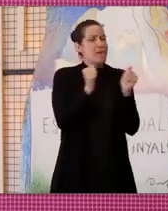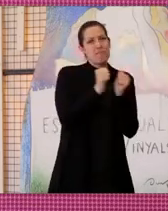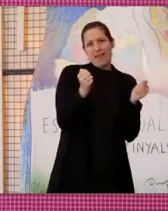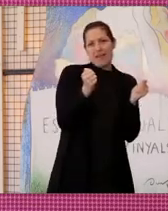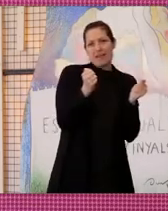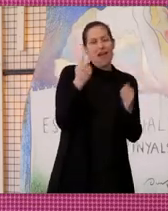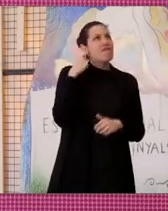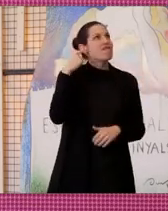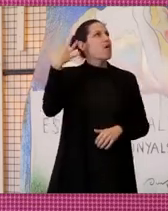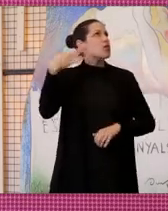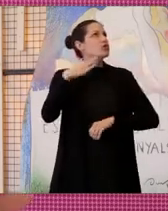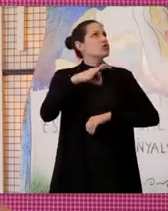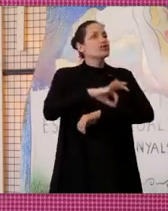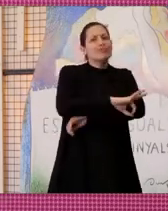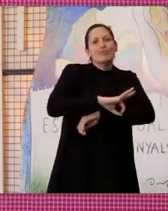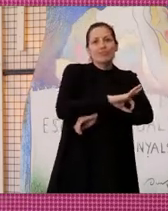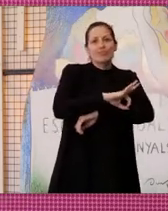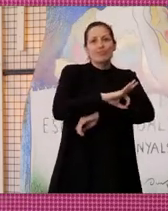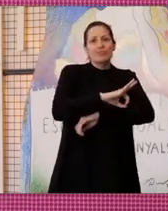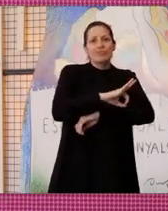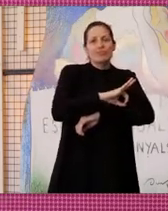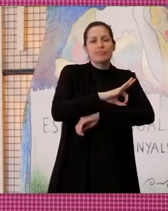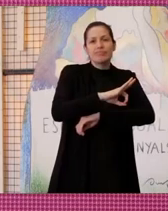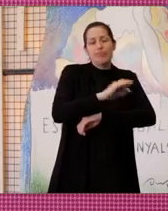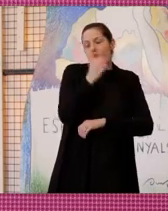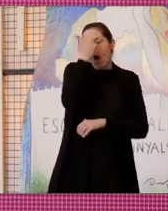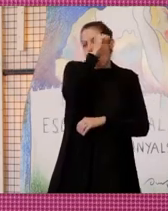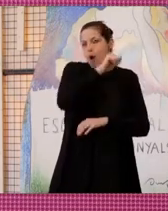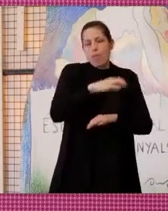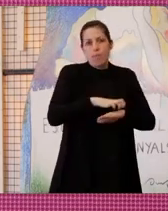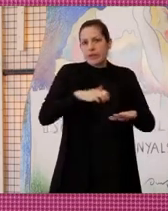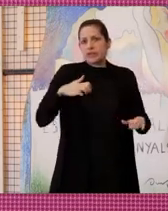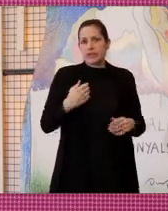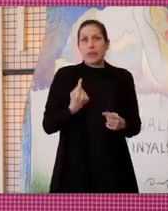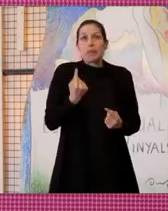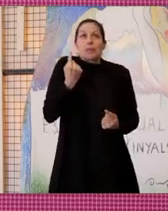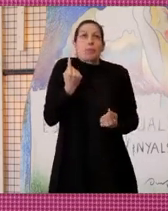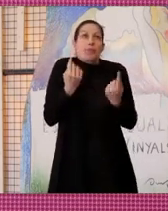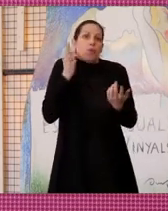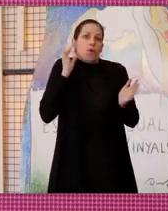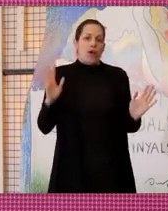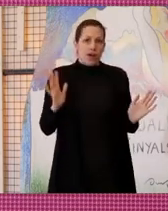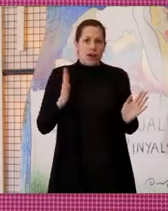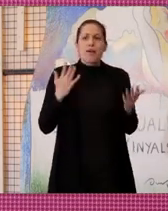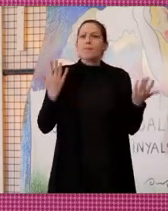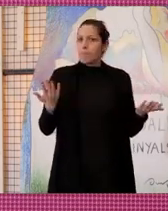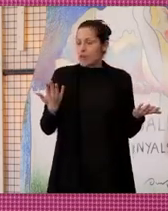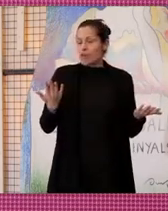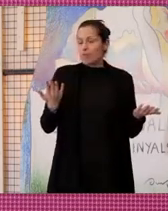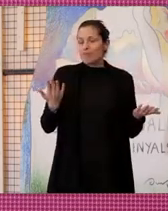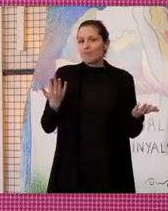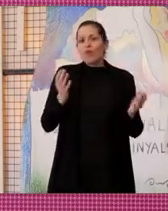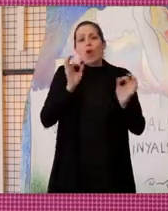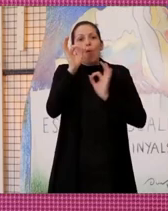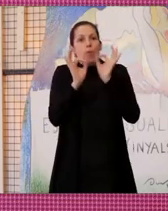con pequeñas excepciones eran hombres es decir la cuota favorece la Excelencia pero la Excelencia